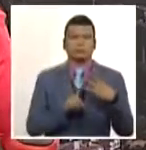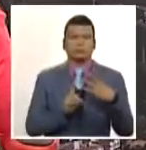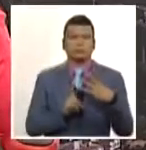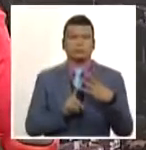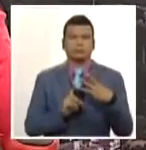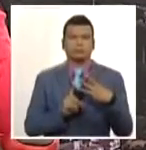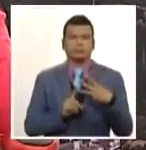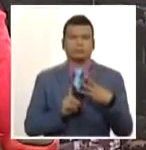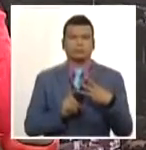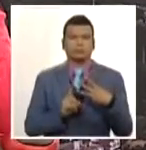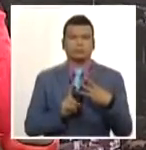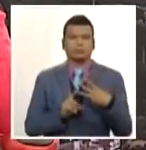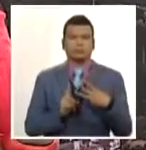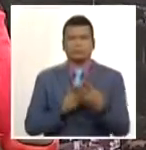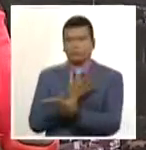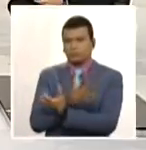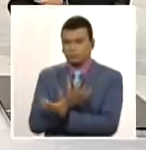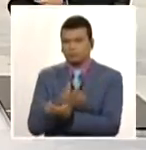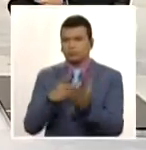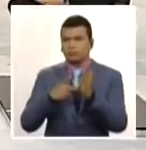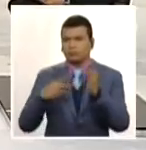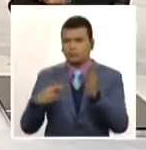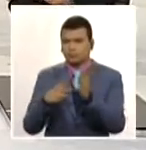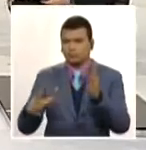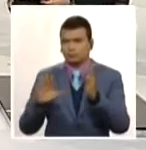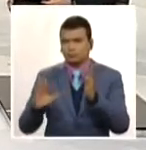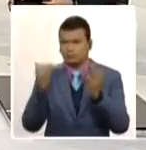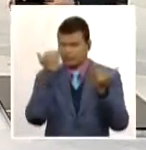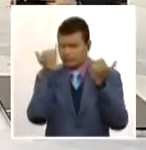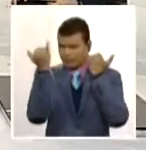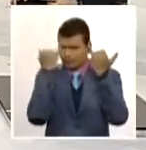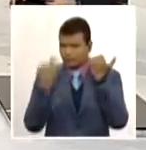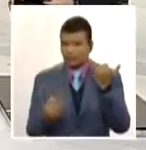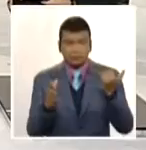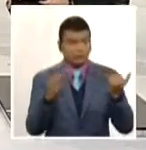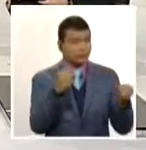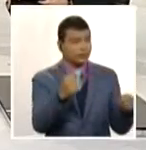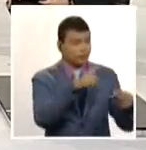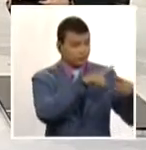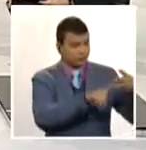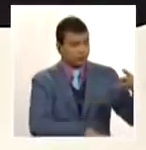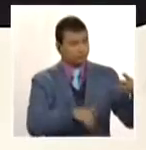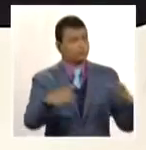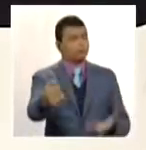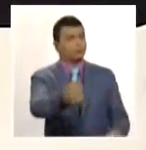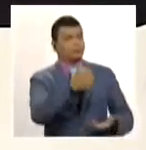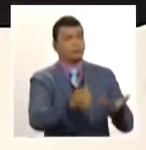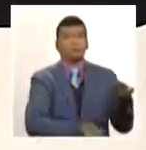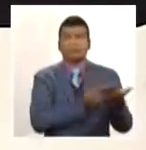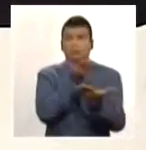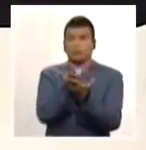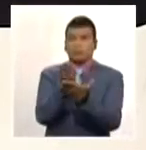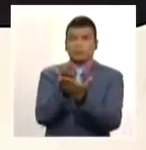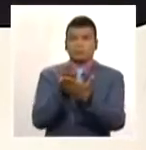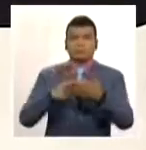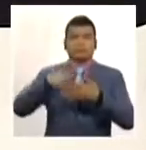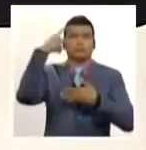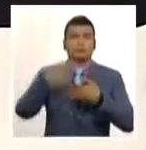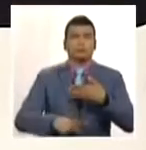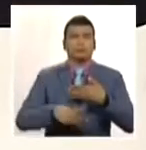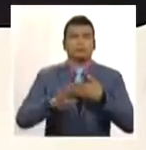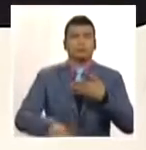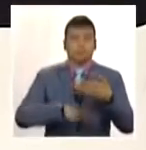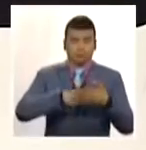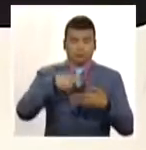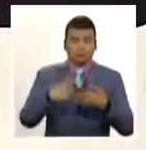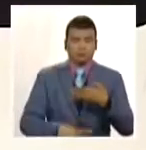el Fondo de Ciencias, Tecnología e Innovación. Es decir, que a través de esos fondos se presentan unos proyectos, ¿verdad? Y por medio de esos